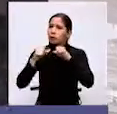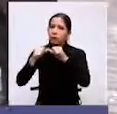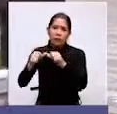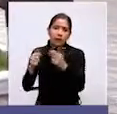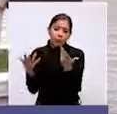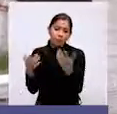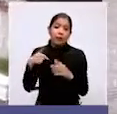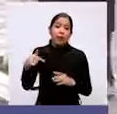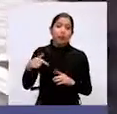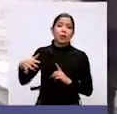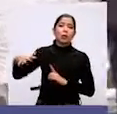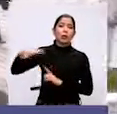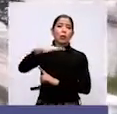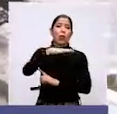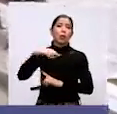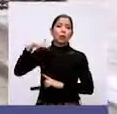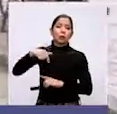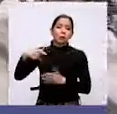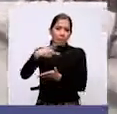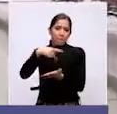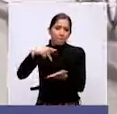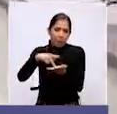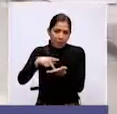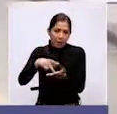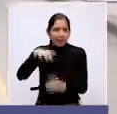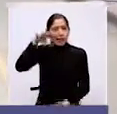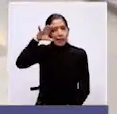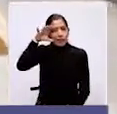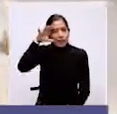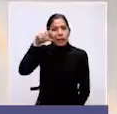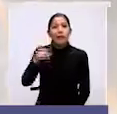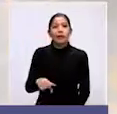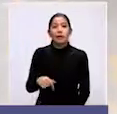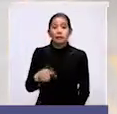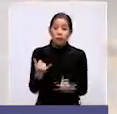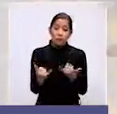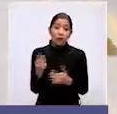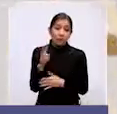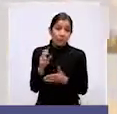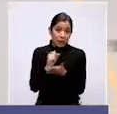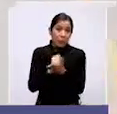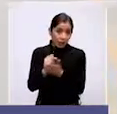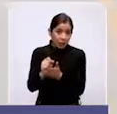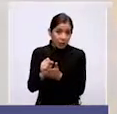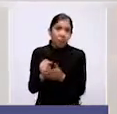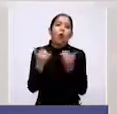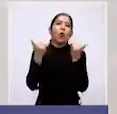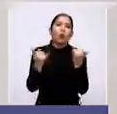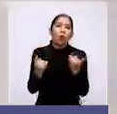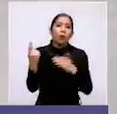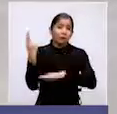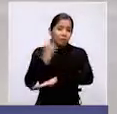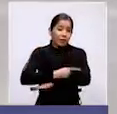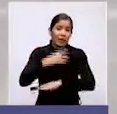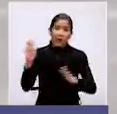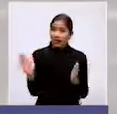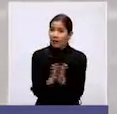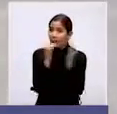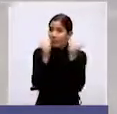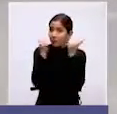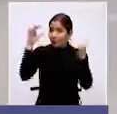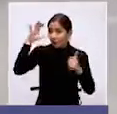este es el panorama desde la plaza principal aquí en la ciudad de Tarija en este Viernes Santo, pero además día del efeméride